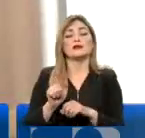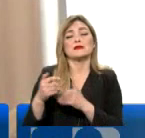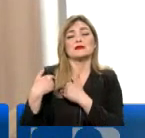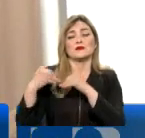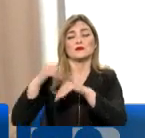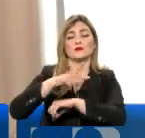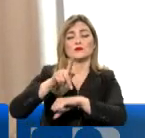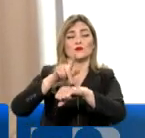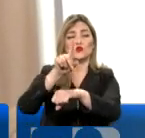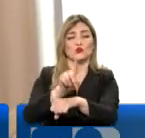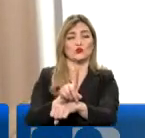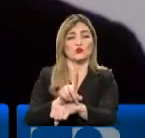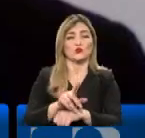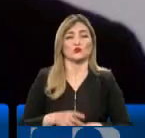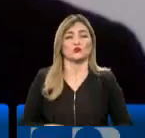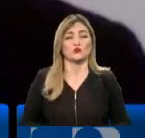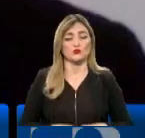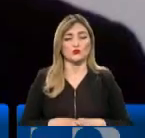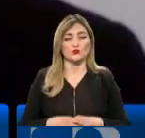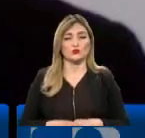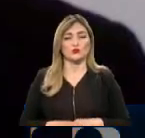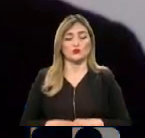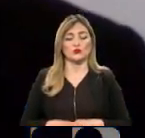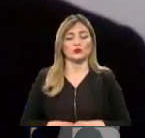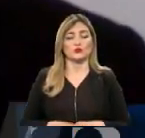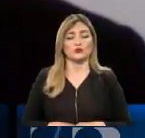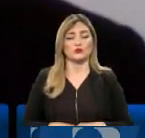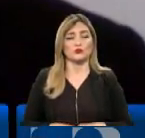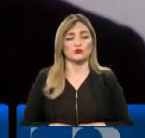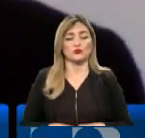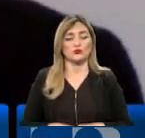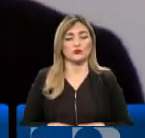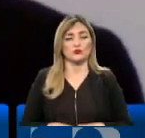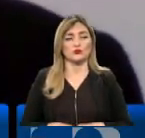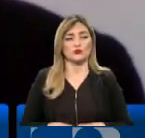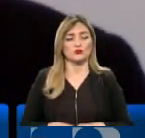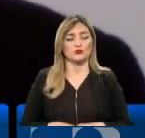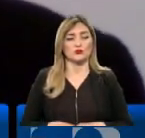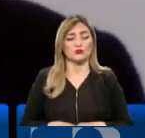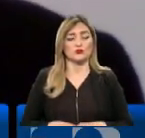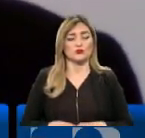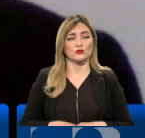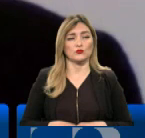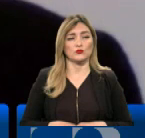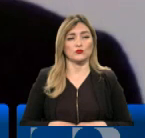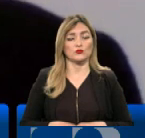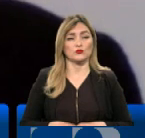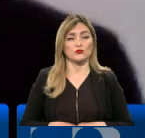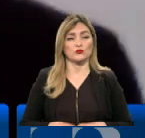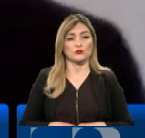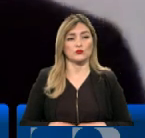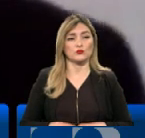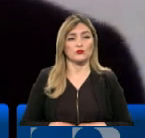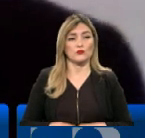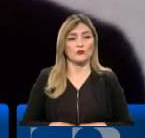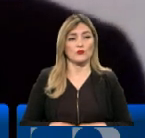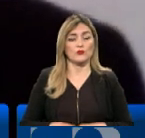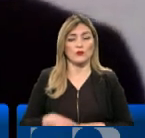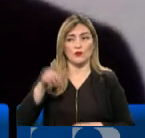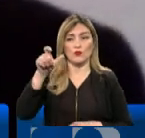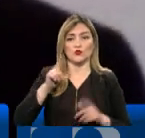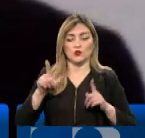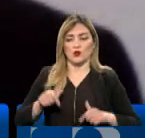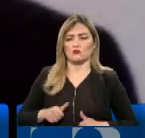los profesionales en la salud. Se toma en consideración el estado de salud de la